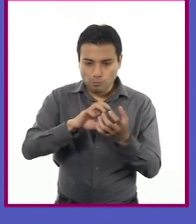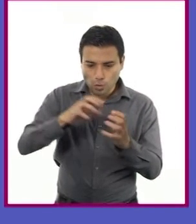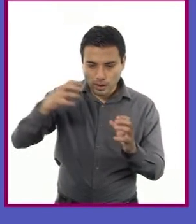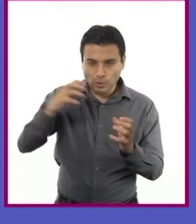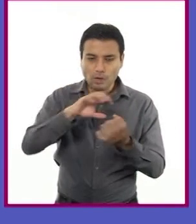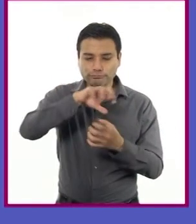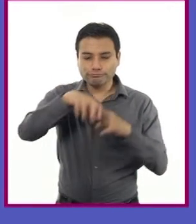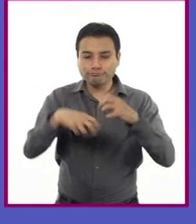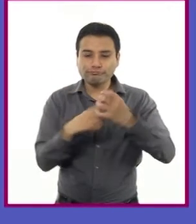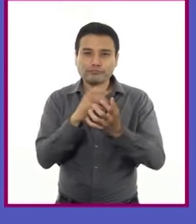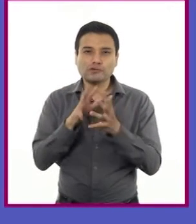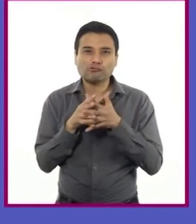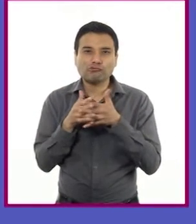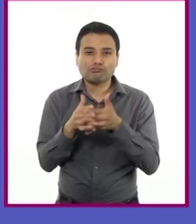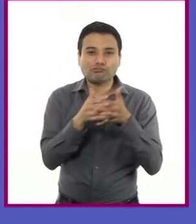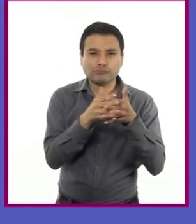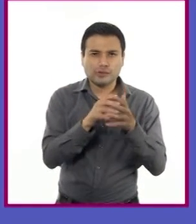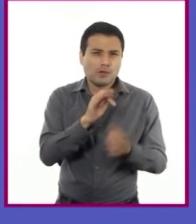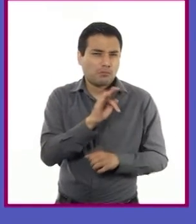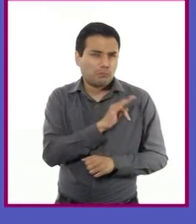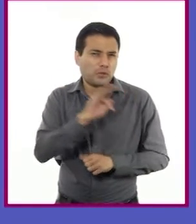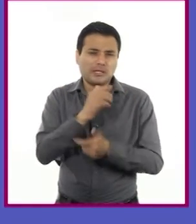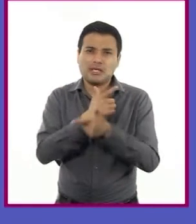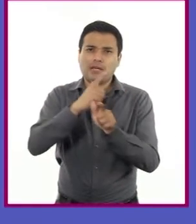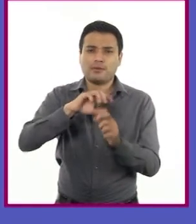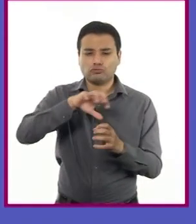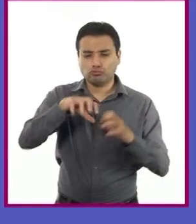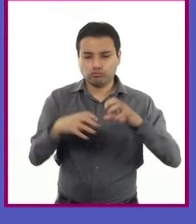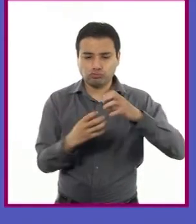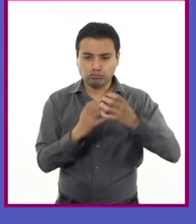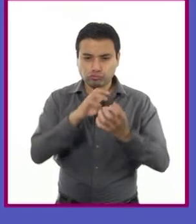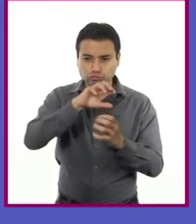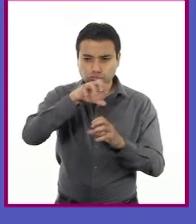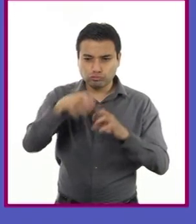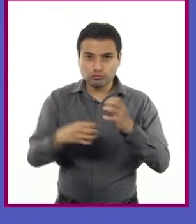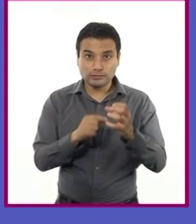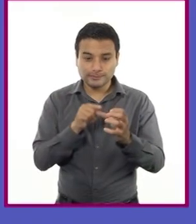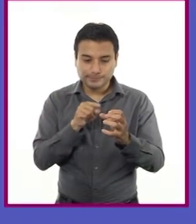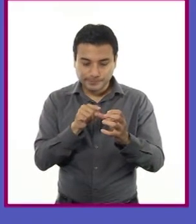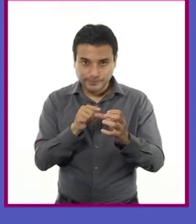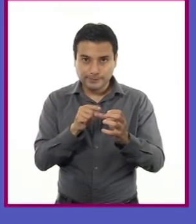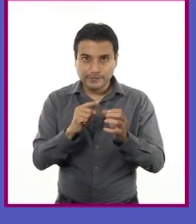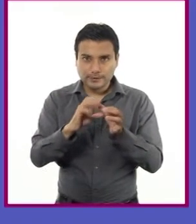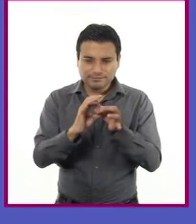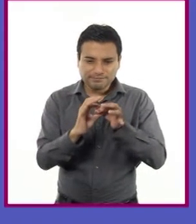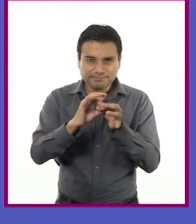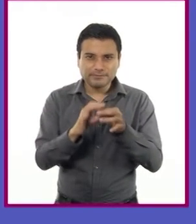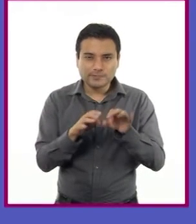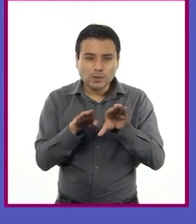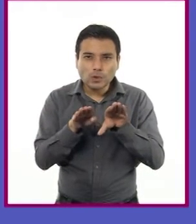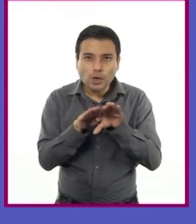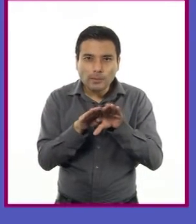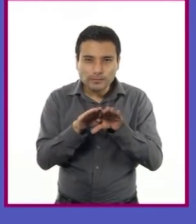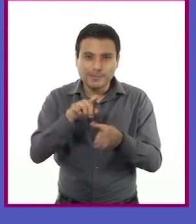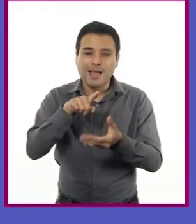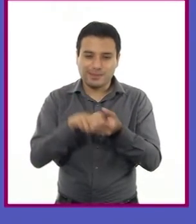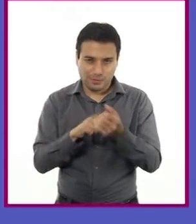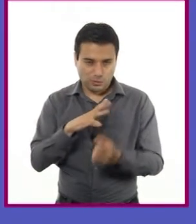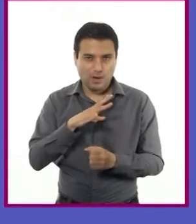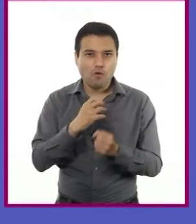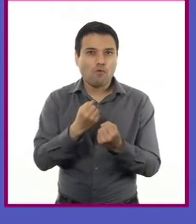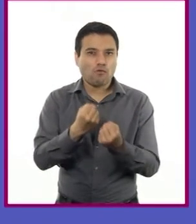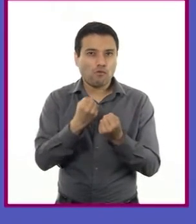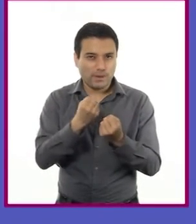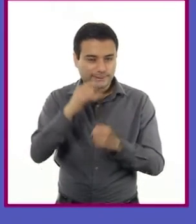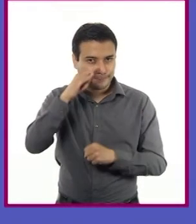desordenada. Se pueden mover libremente, pero se mantienen adheridas unas a otras por fuerzas atómicas. El